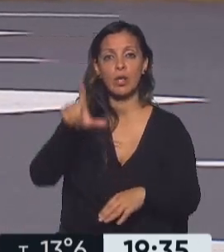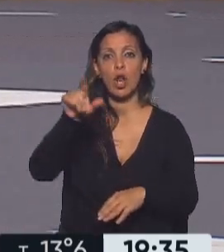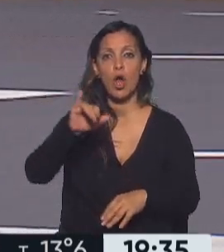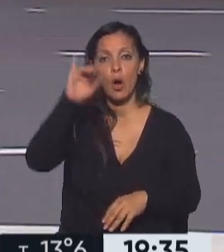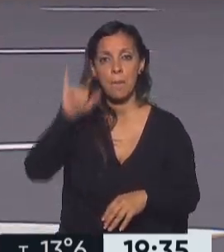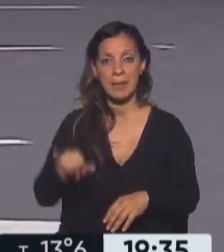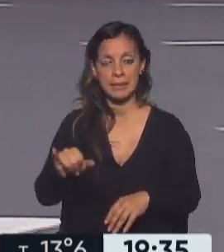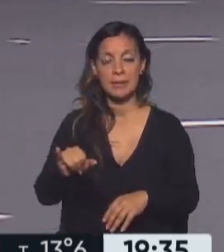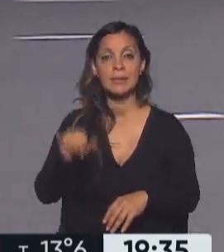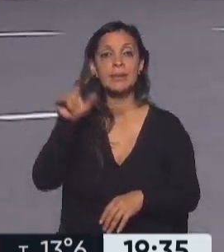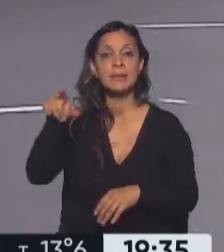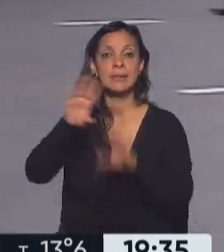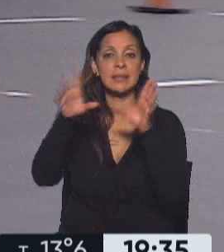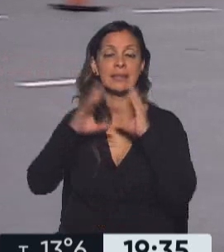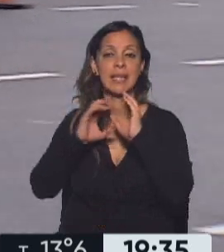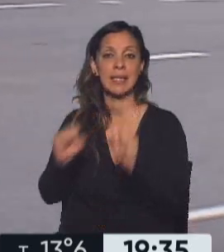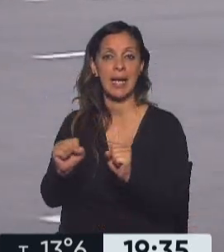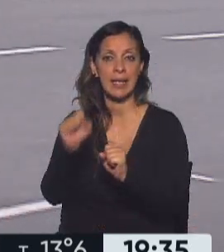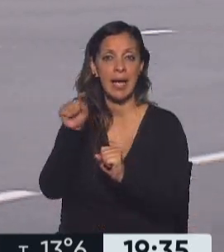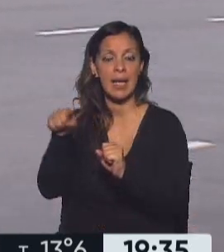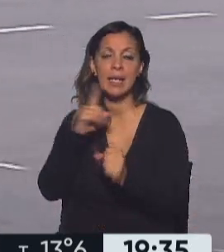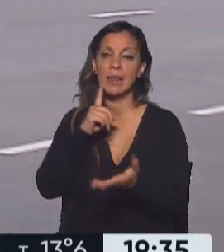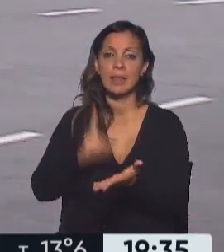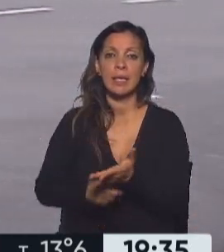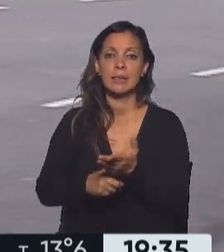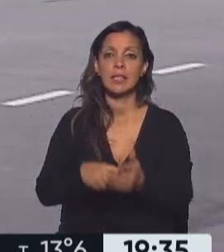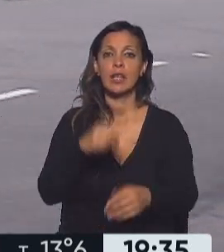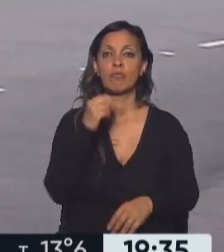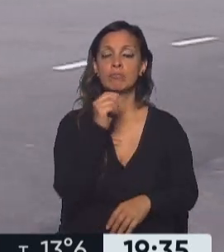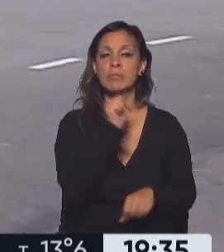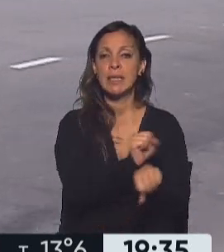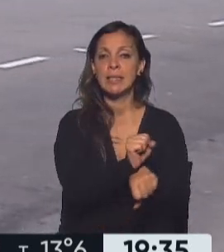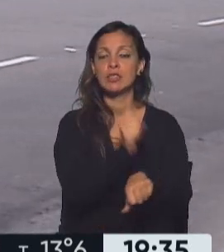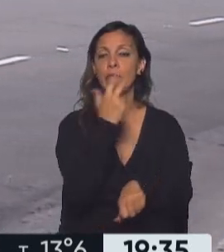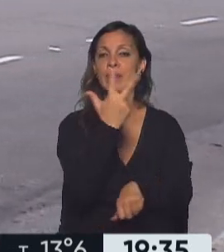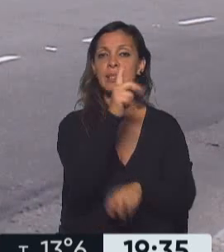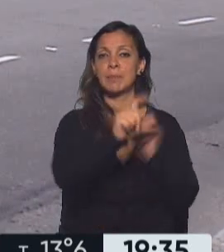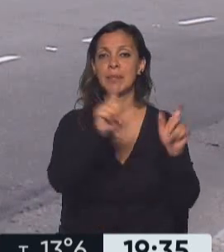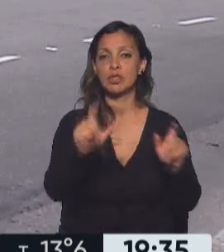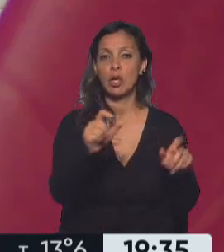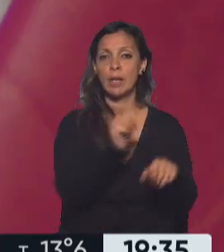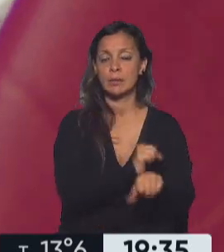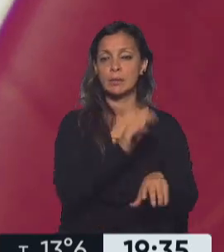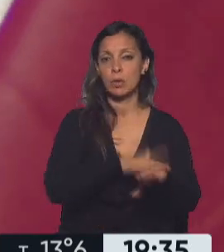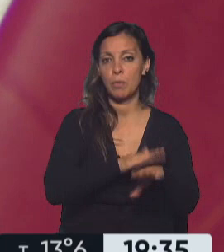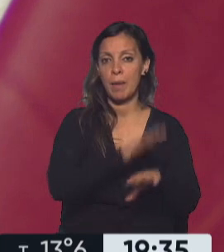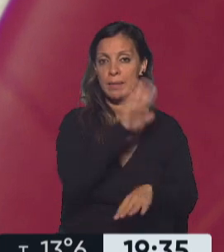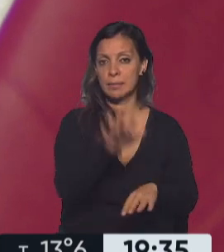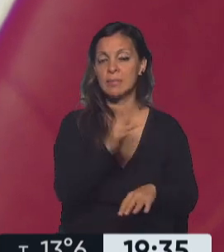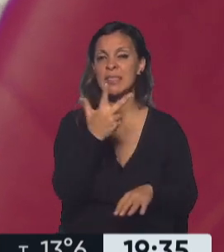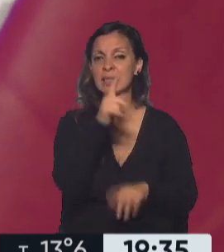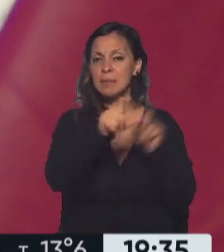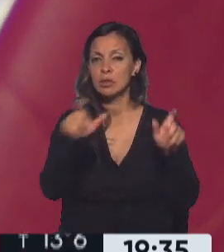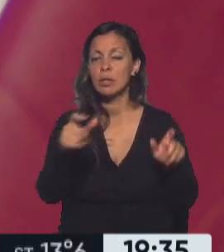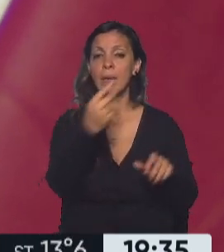quien ante la secretaria única del doctor alonso dispuso la detención de los tres involucrados por el delito de homicidio se trata de tres hombres de